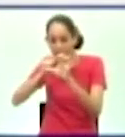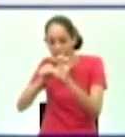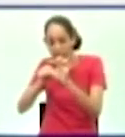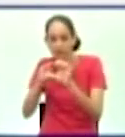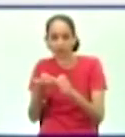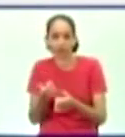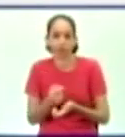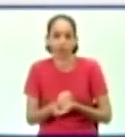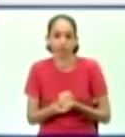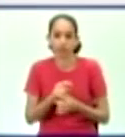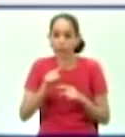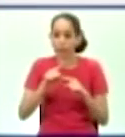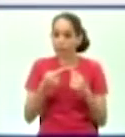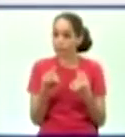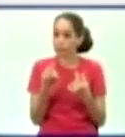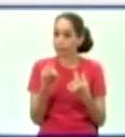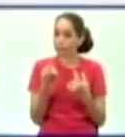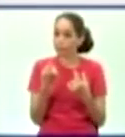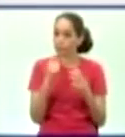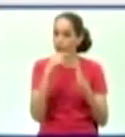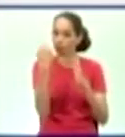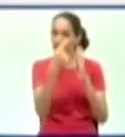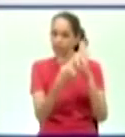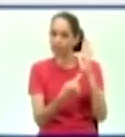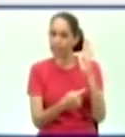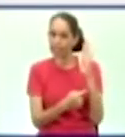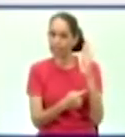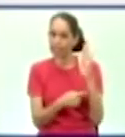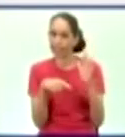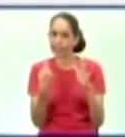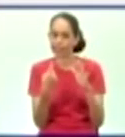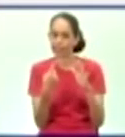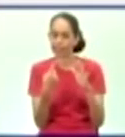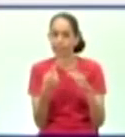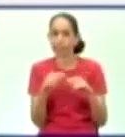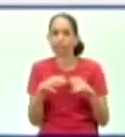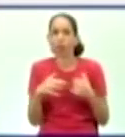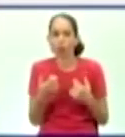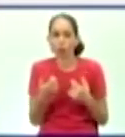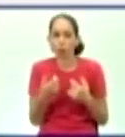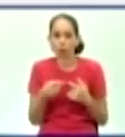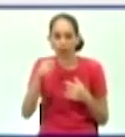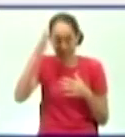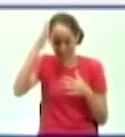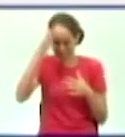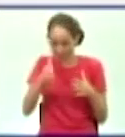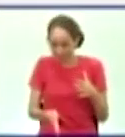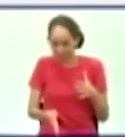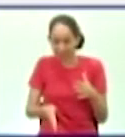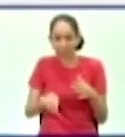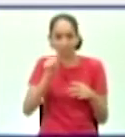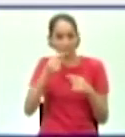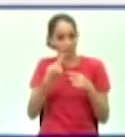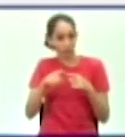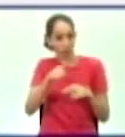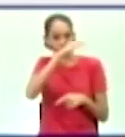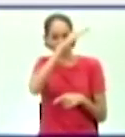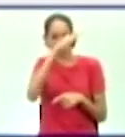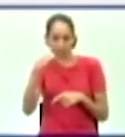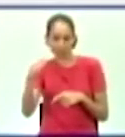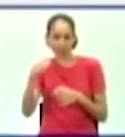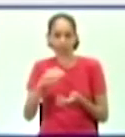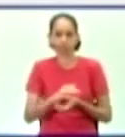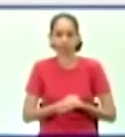mencioné, pero la característica que la diferencia es que una semirrecta es secante y la otra es tangente. Vamos a